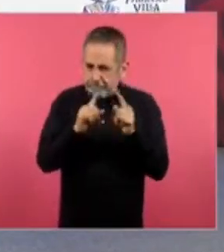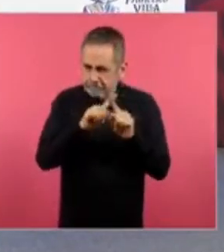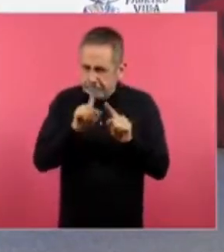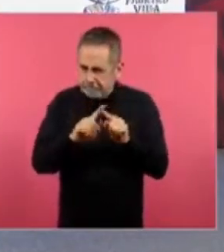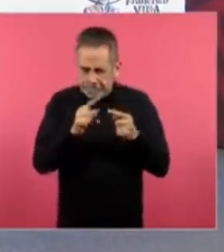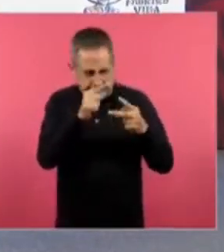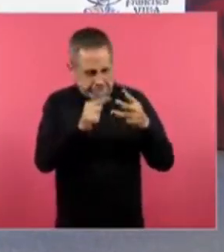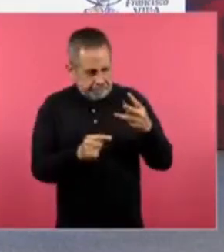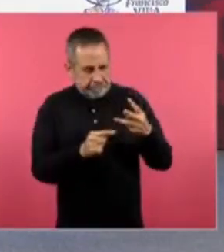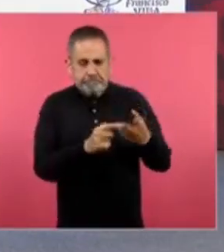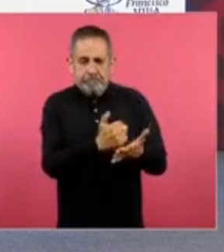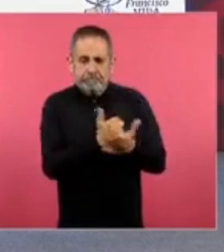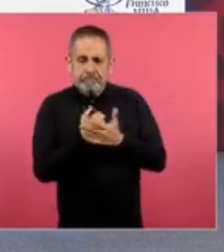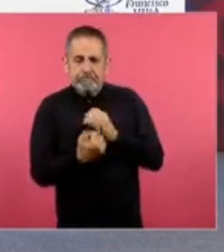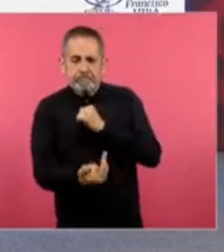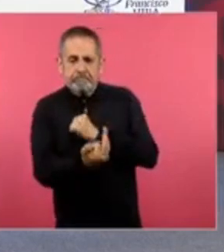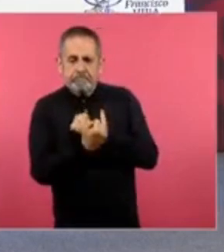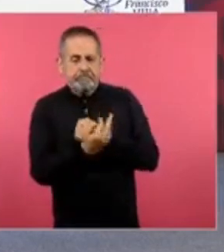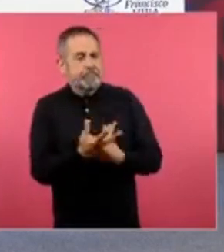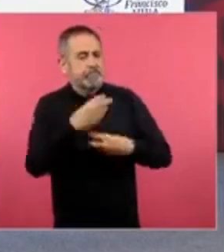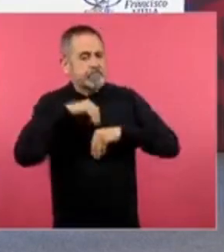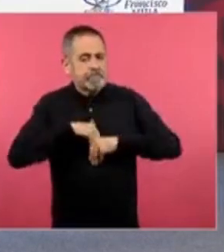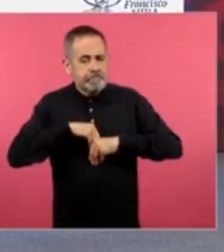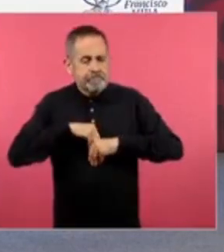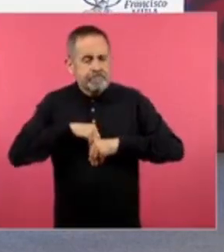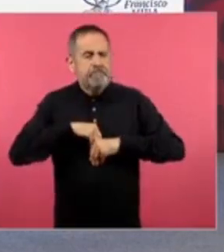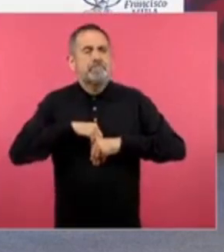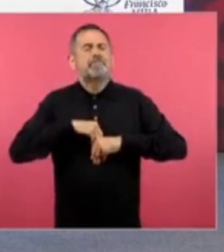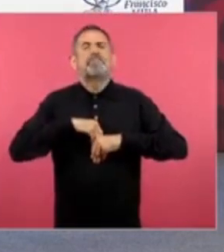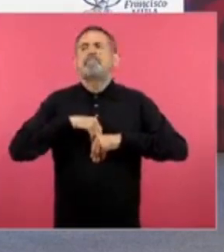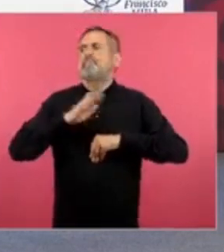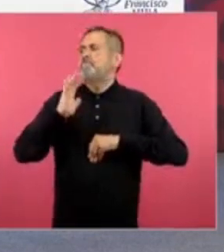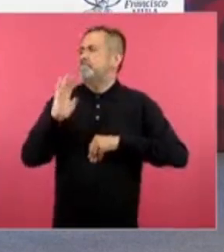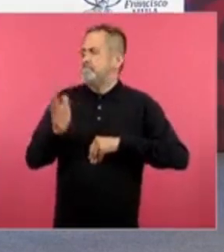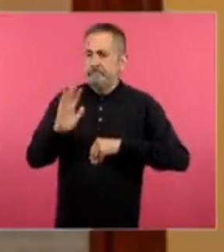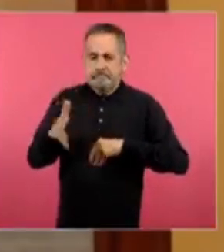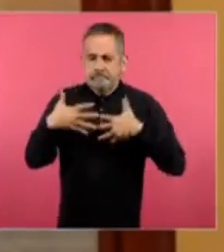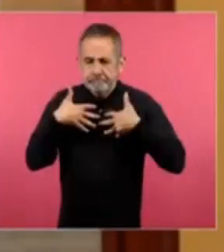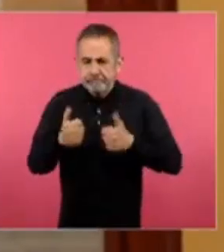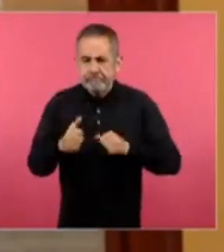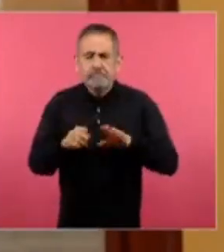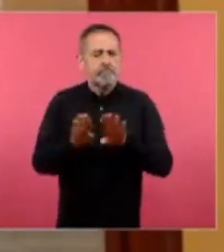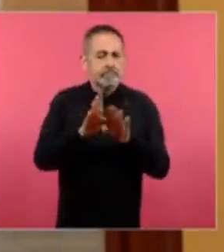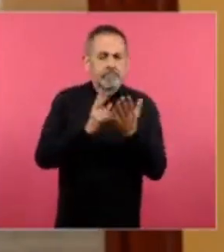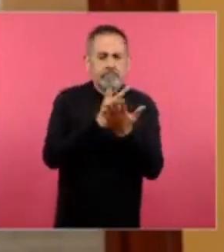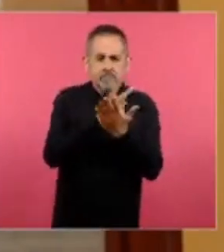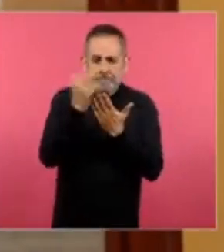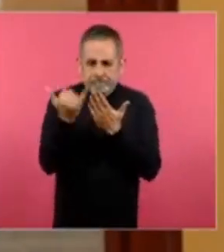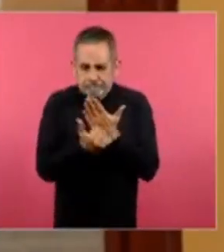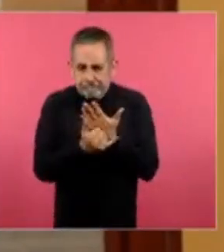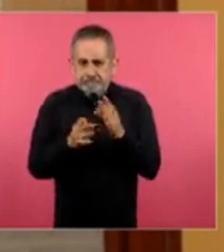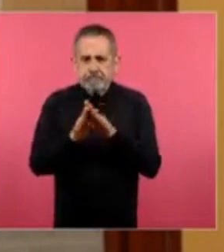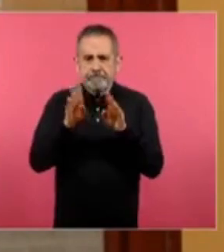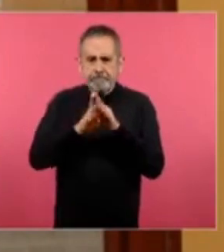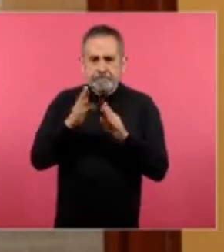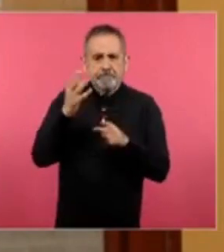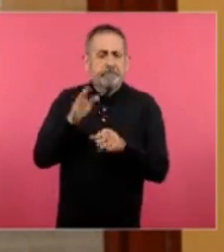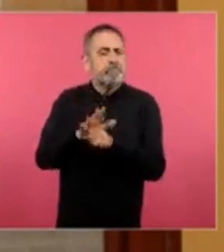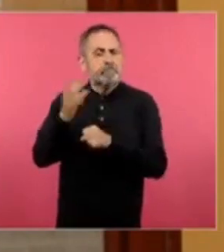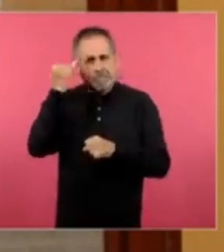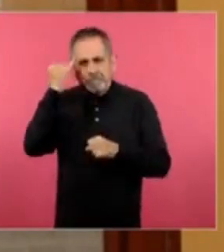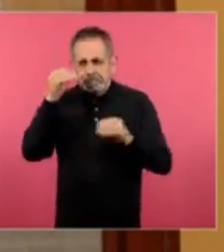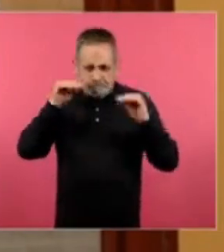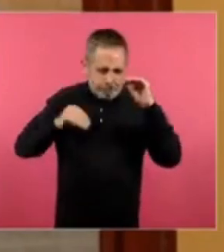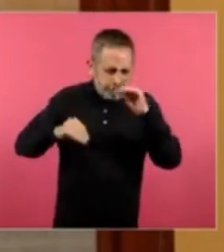va a apoyar en la forma de entender el por qué trabajar por proyectos, qué elementos debemos tomar